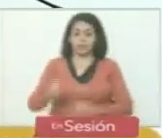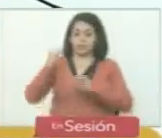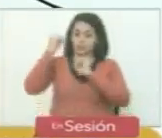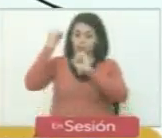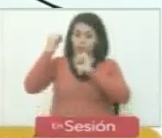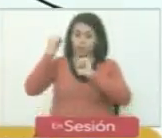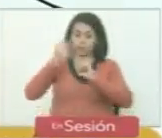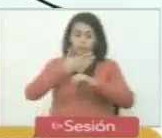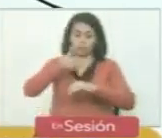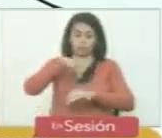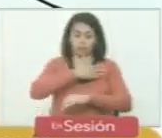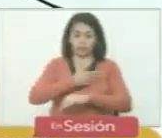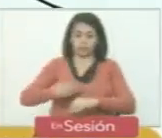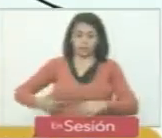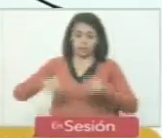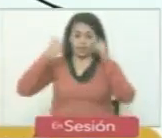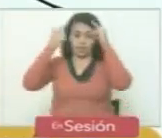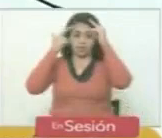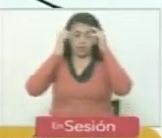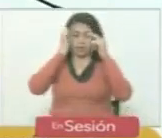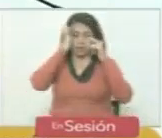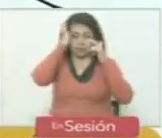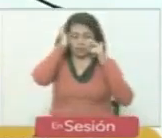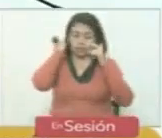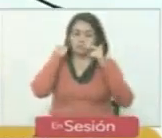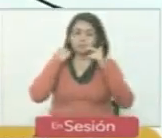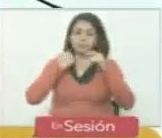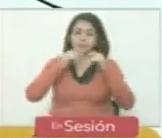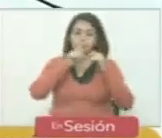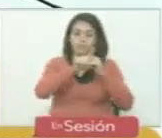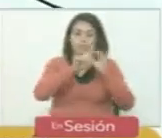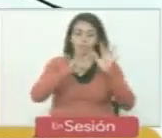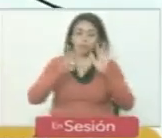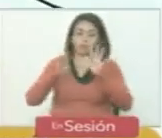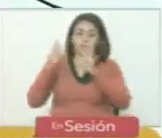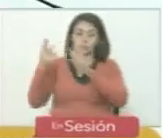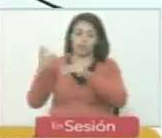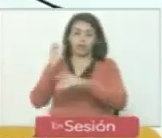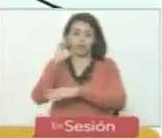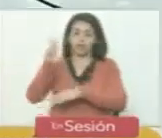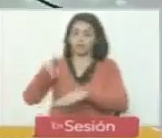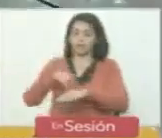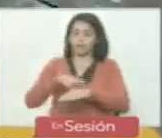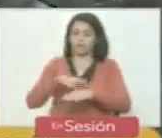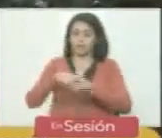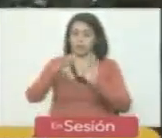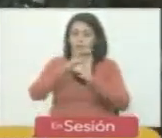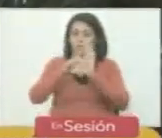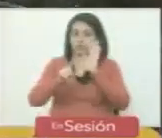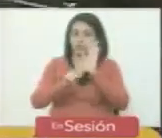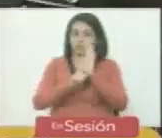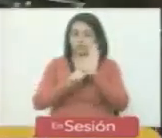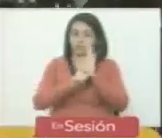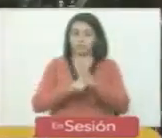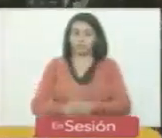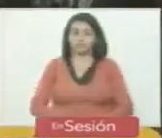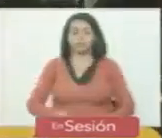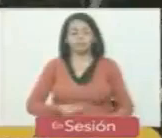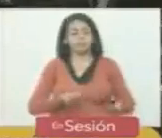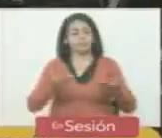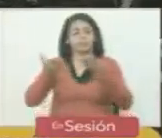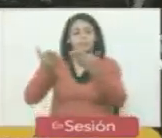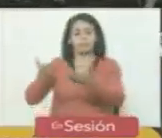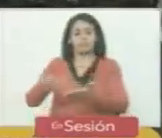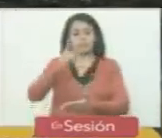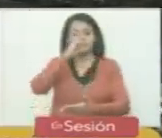nuestro comandante Hugo Chávez en el año 98, la Asamblea Nacional Constituyente, le otorga